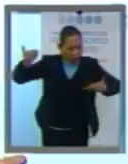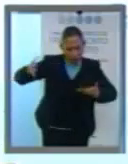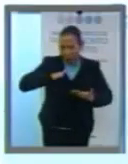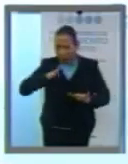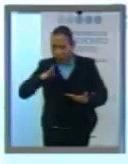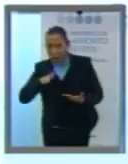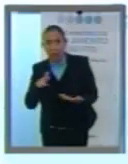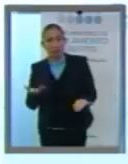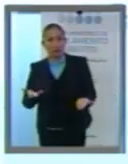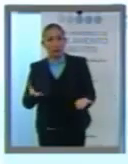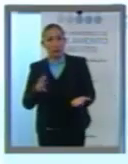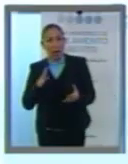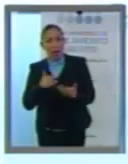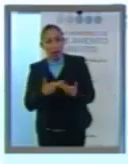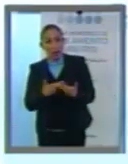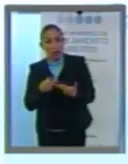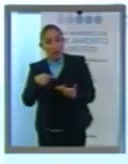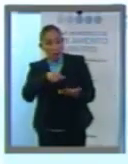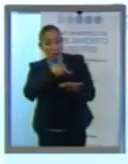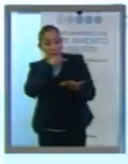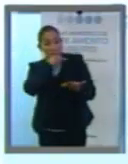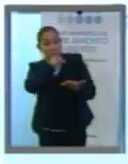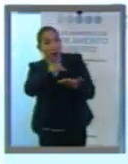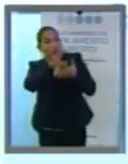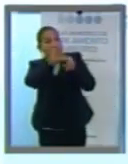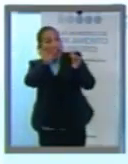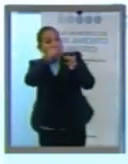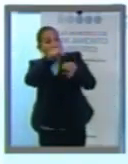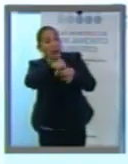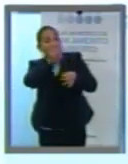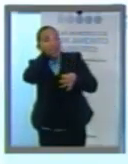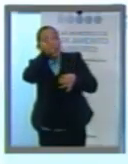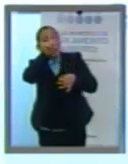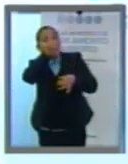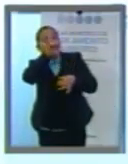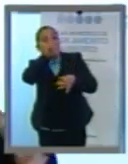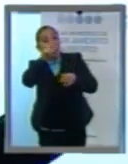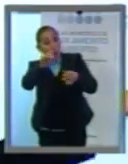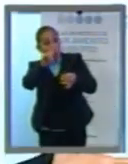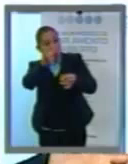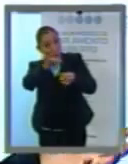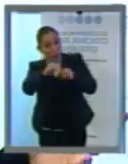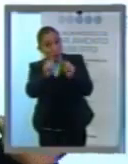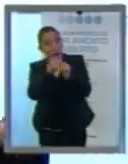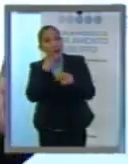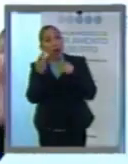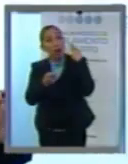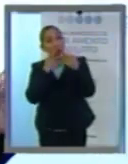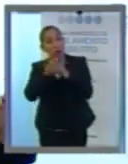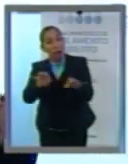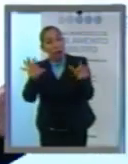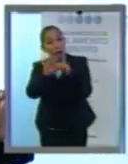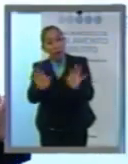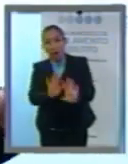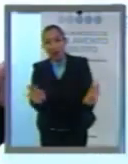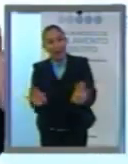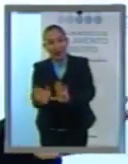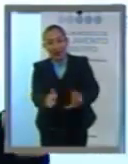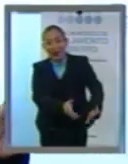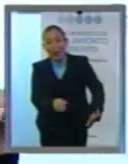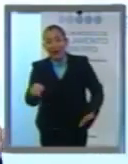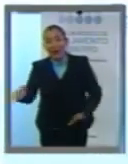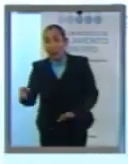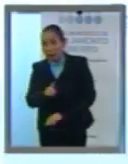hay que encontrarlos. Pero ese concepto de rendición de cuentas no es un concepto operativo que va a ser similar